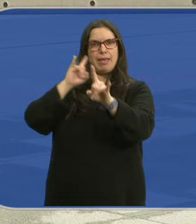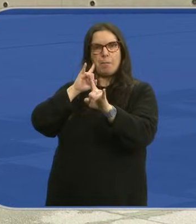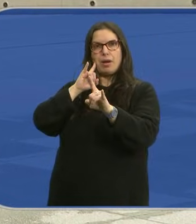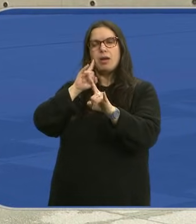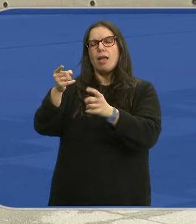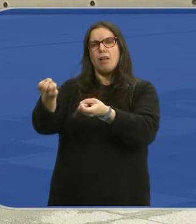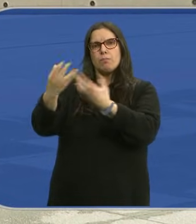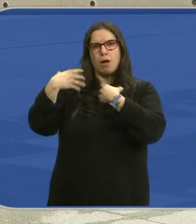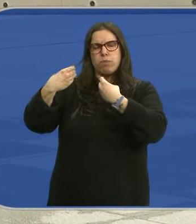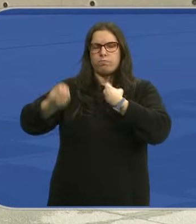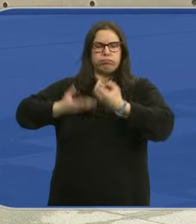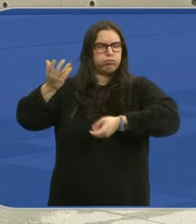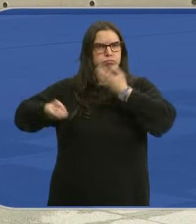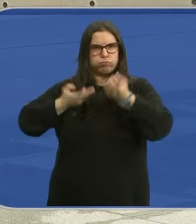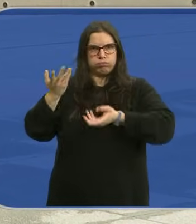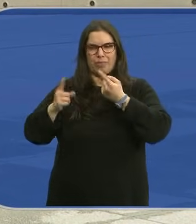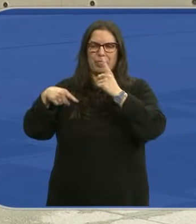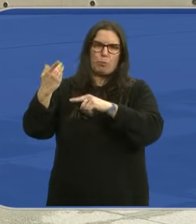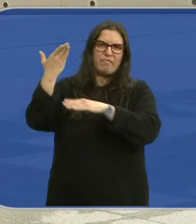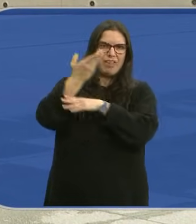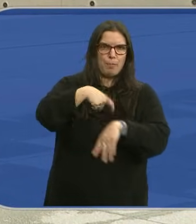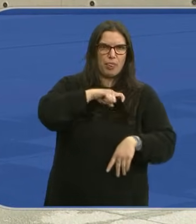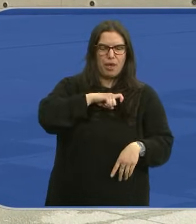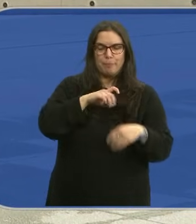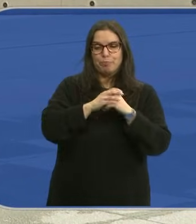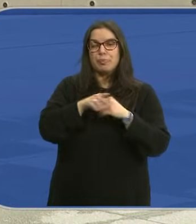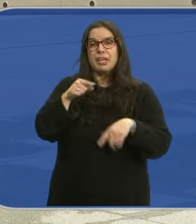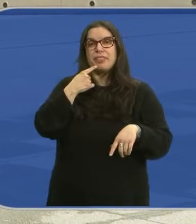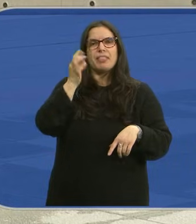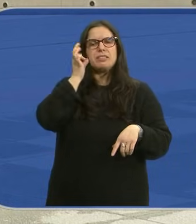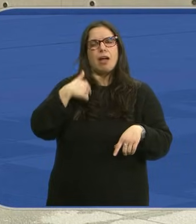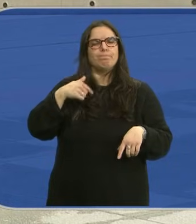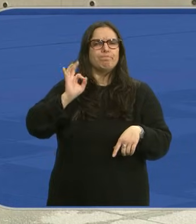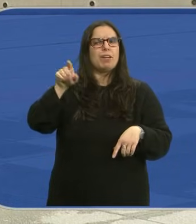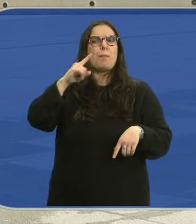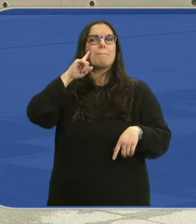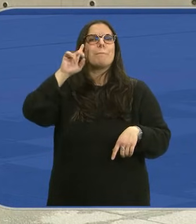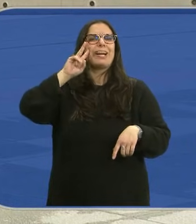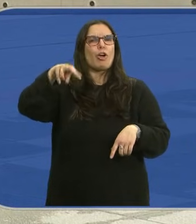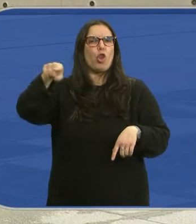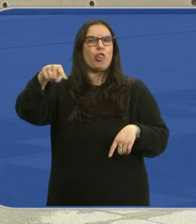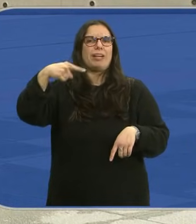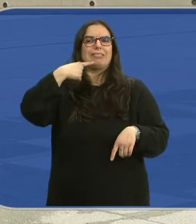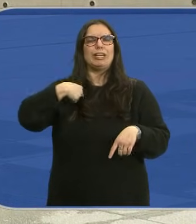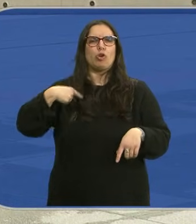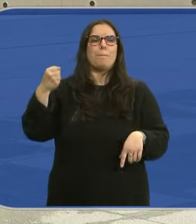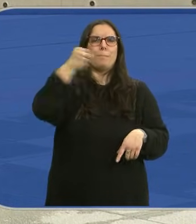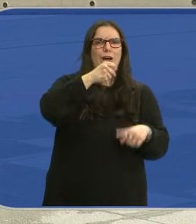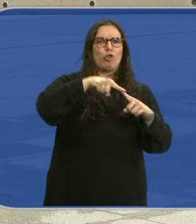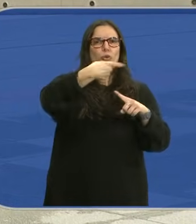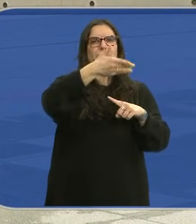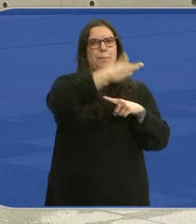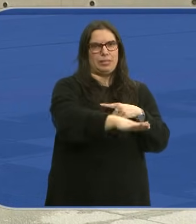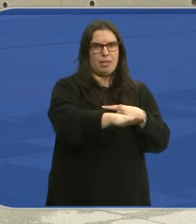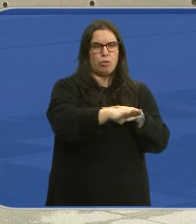para desahogarse. La chica ha afirmado hoy que a ella sí que le reconoció que con el golpe había matado a un